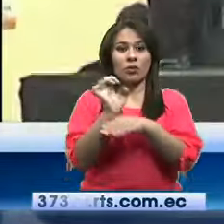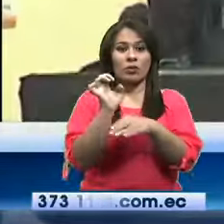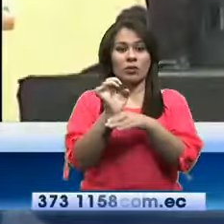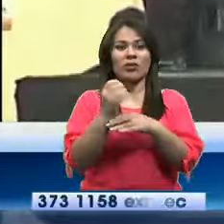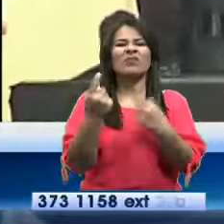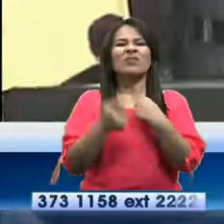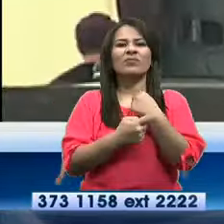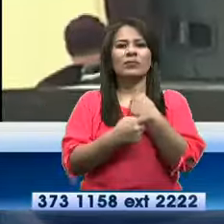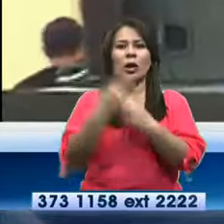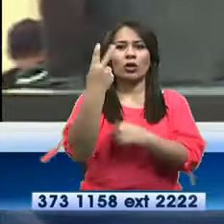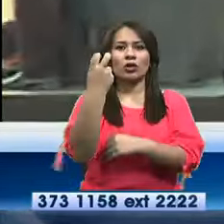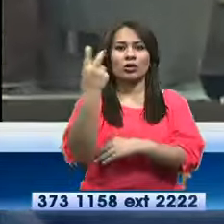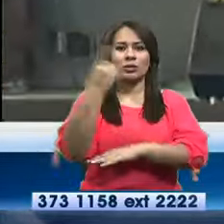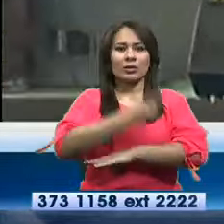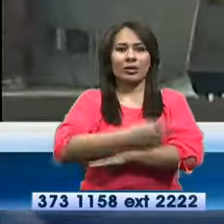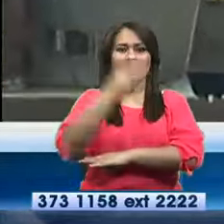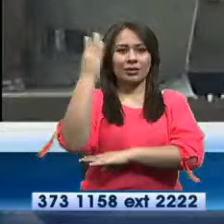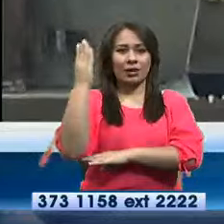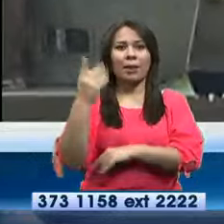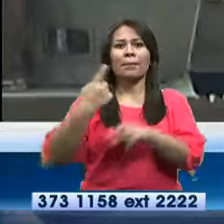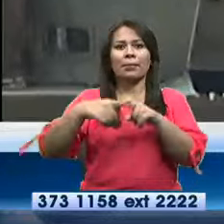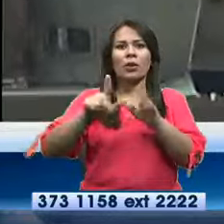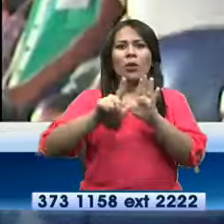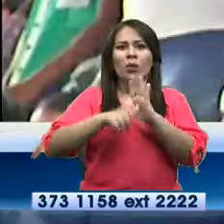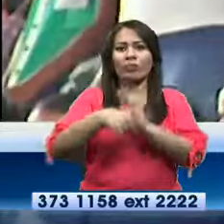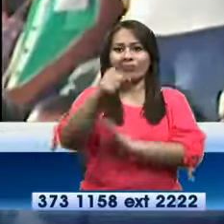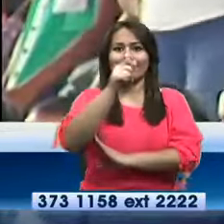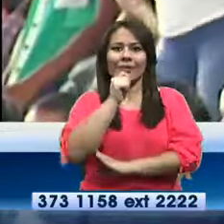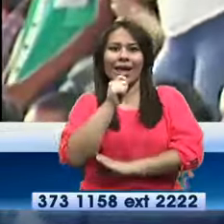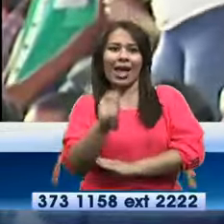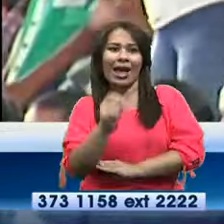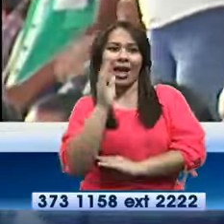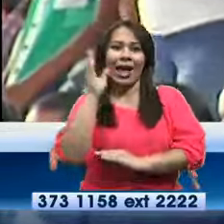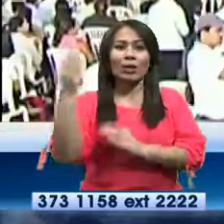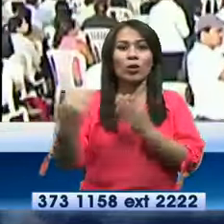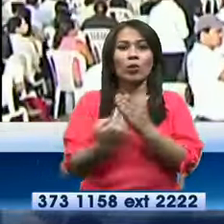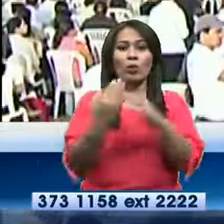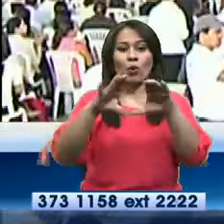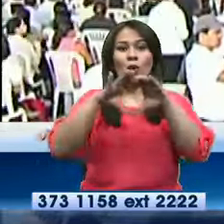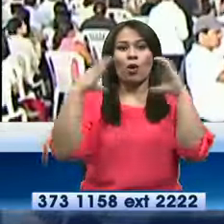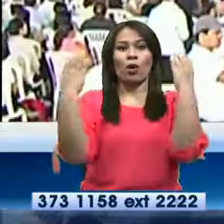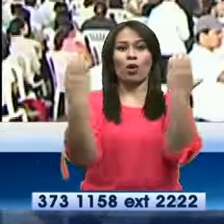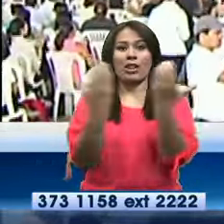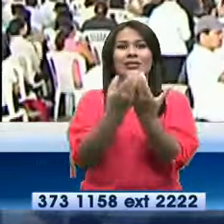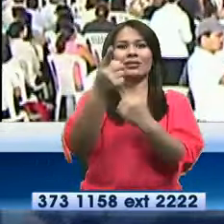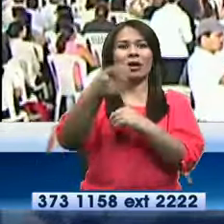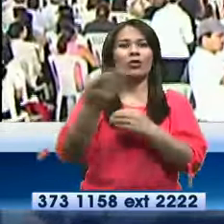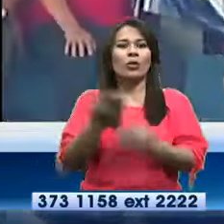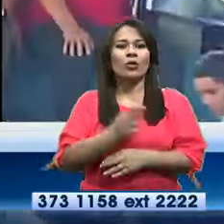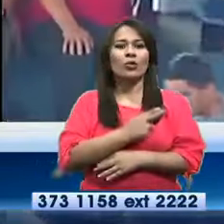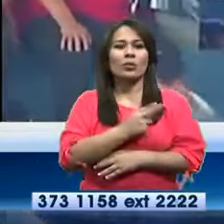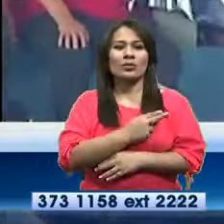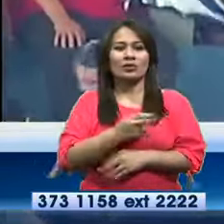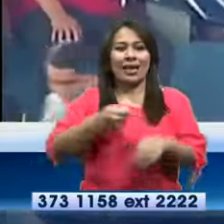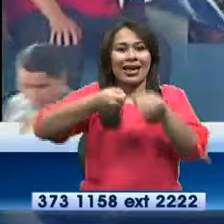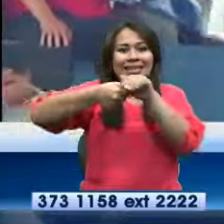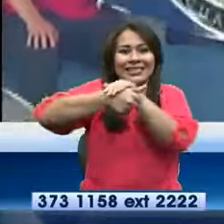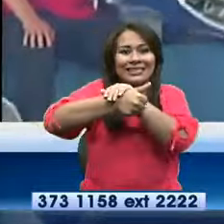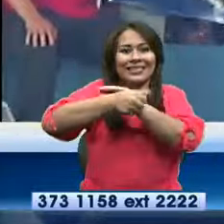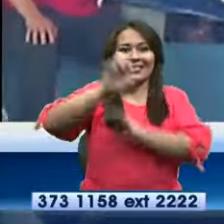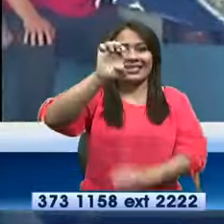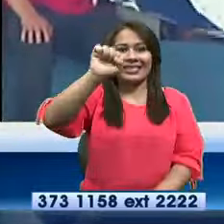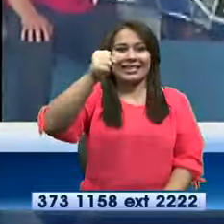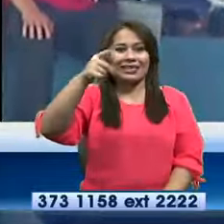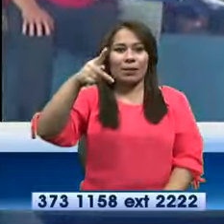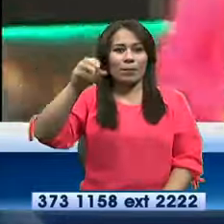día. Pero luego de un concierto en el nuevo Coliseo de la Espol, quien abrió los discursos 10